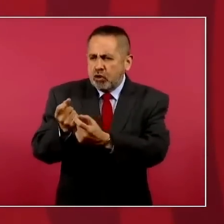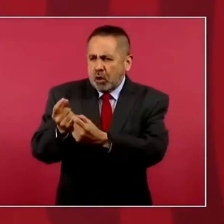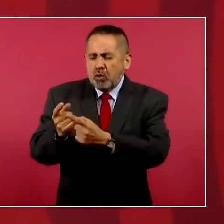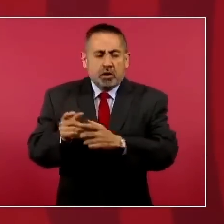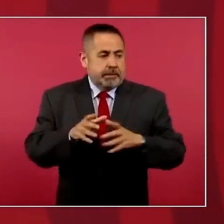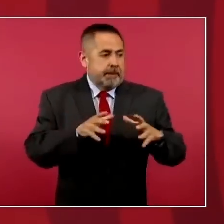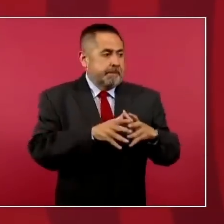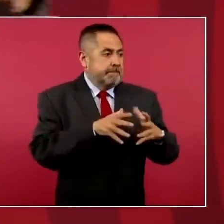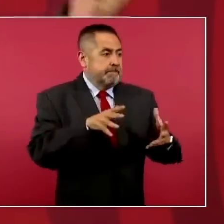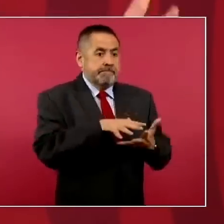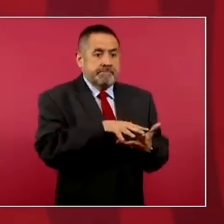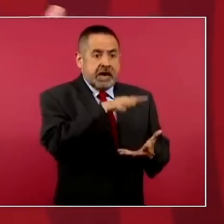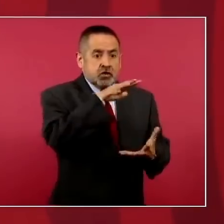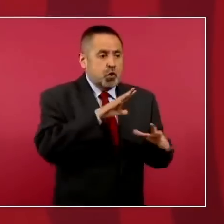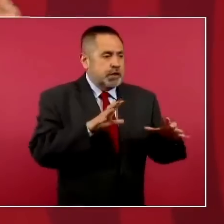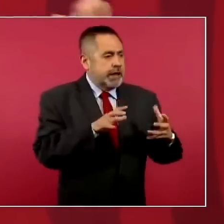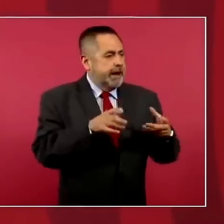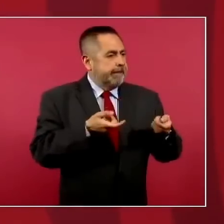pero